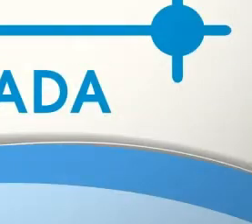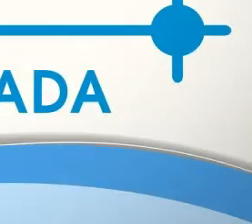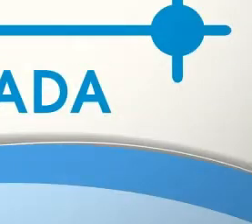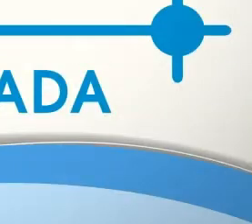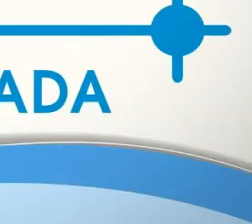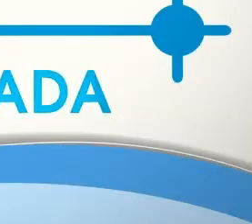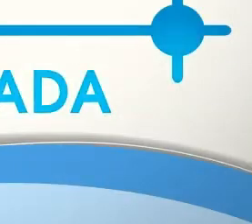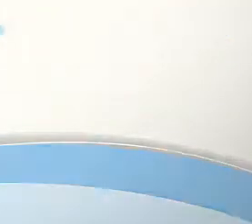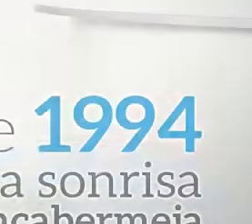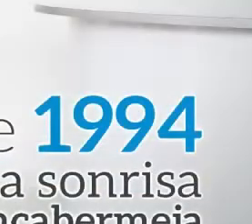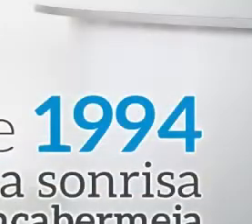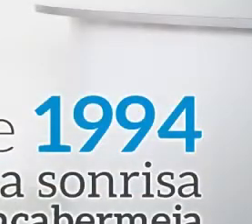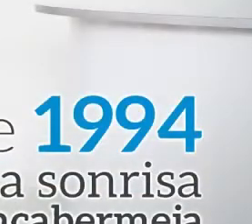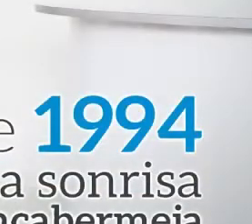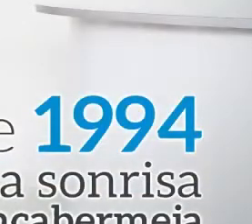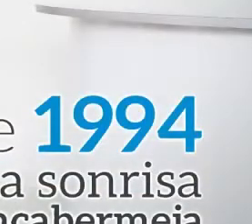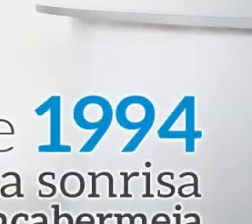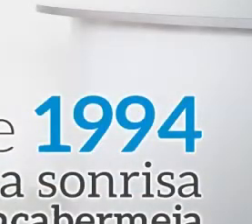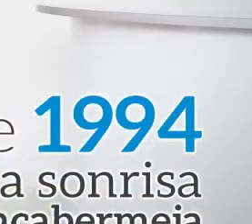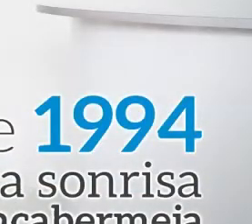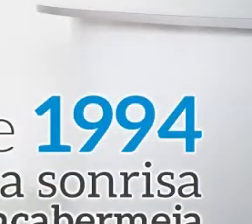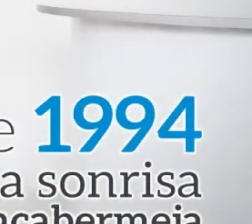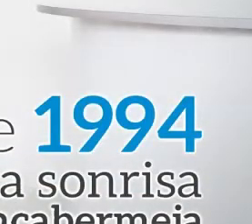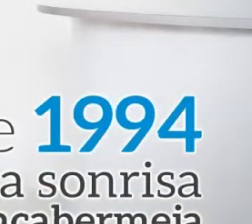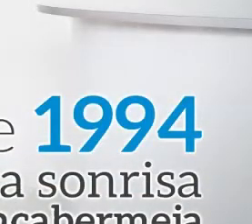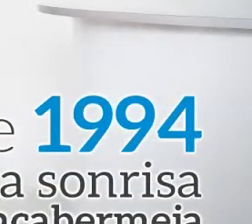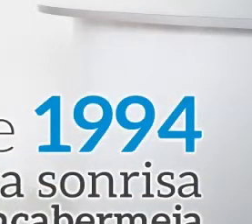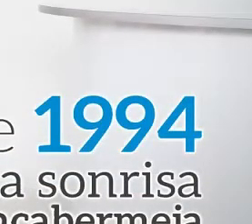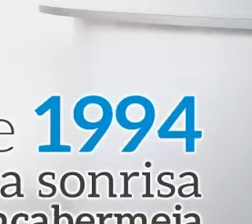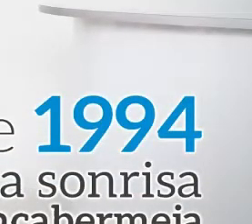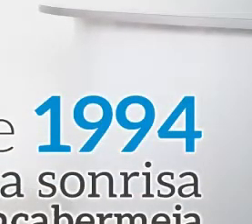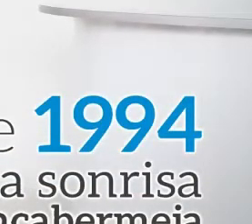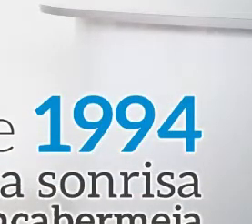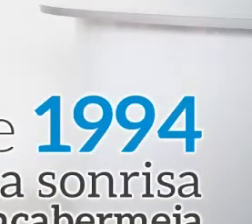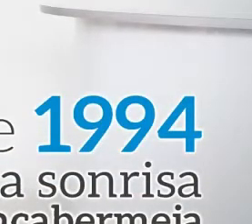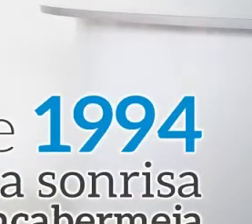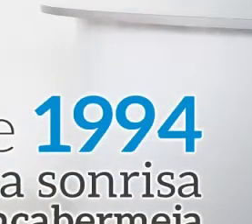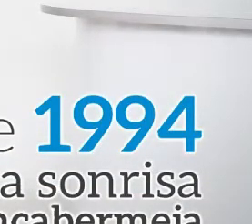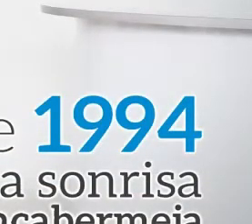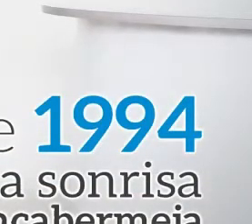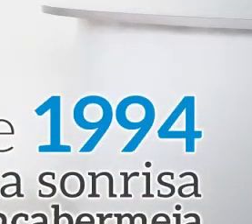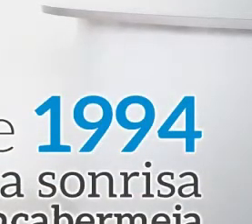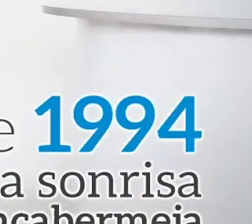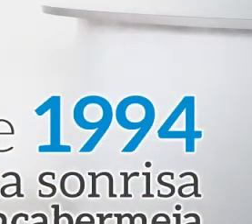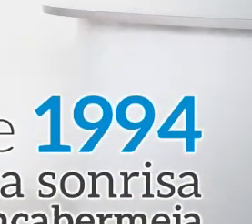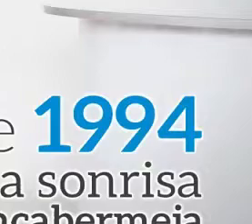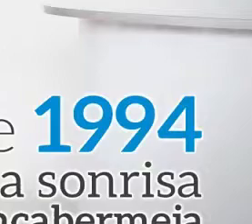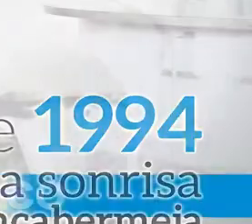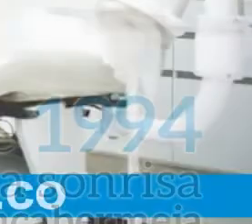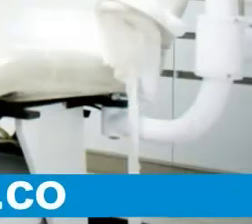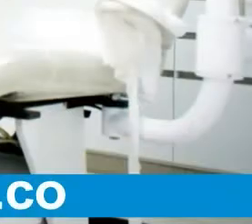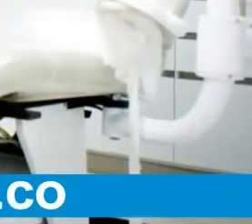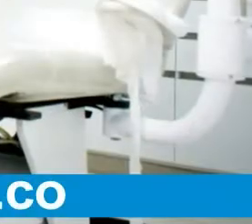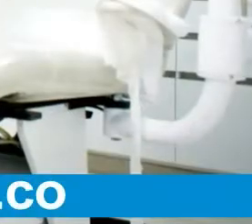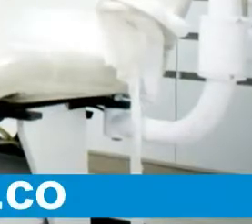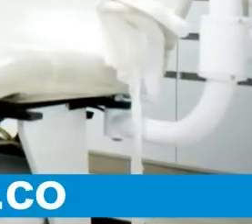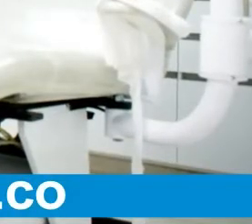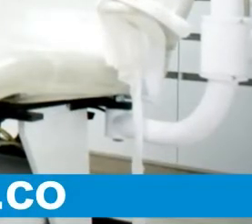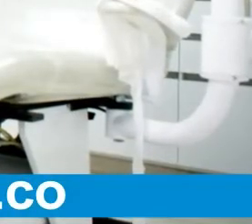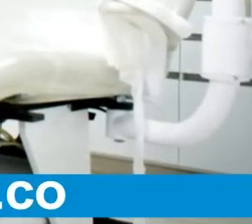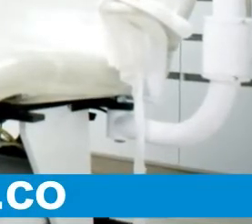Crom, odontología especializada. Desde 1994 somos la sonrisa de Barranca Bermeja. La